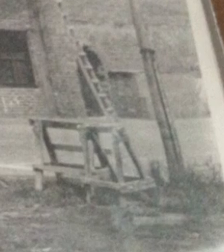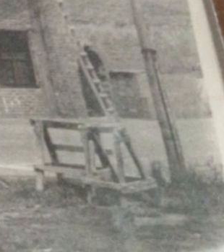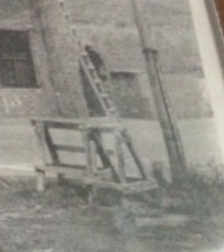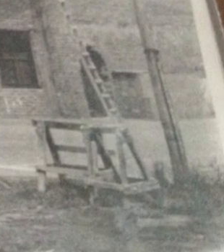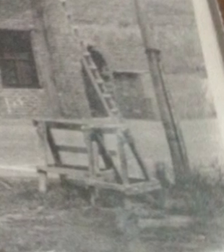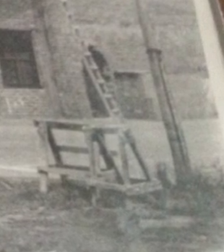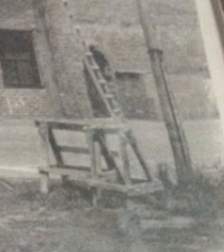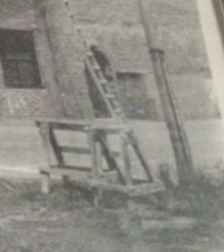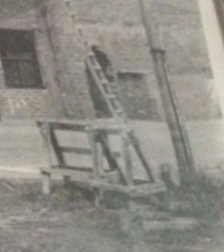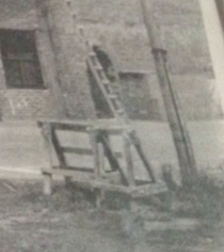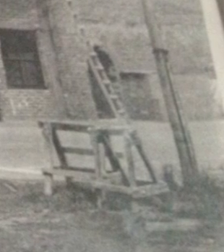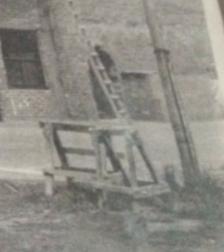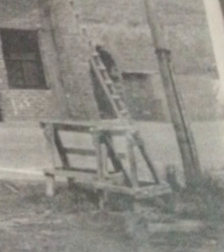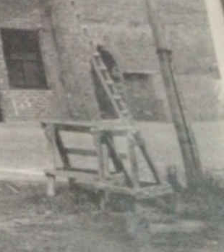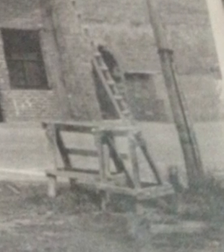club.